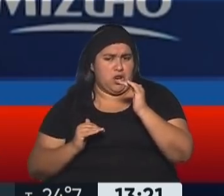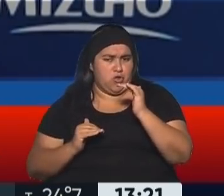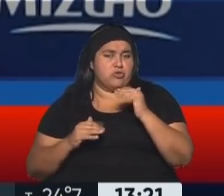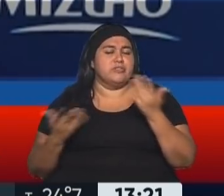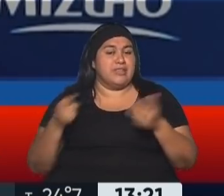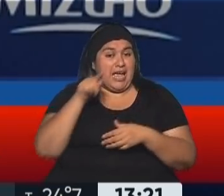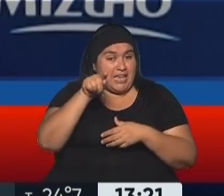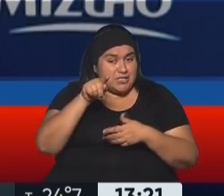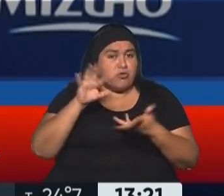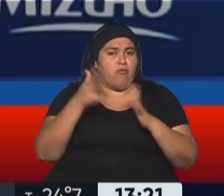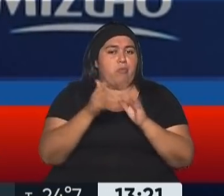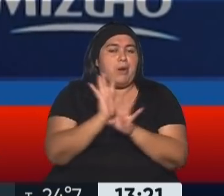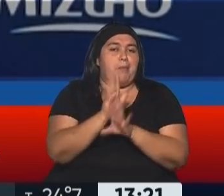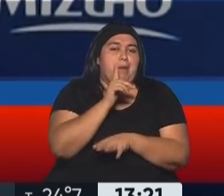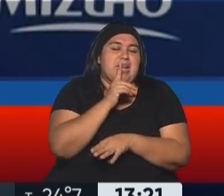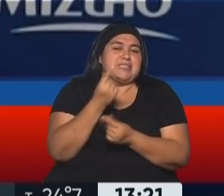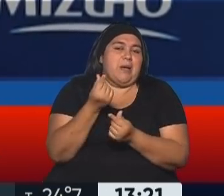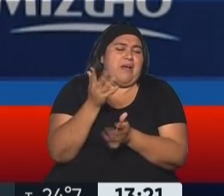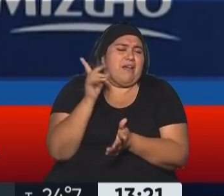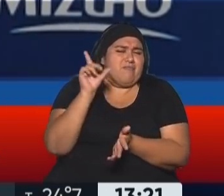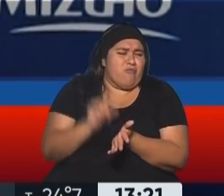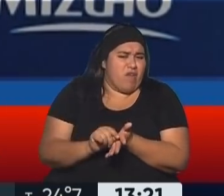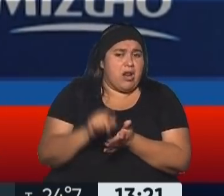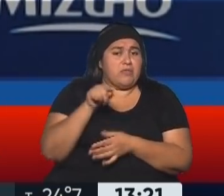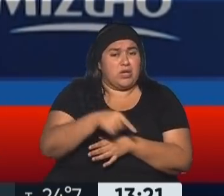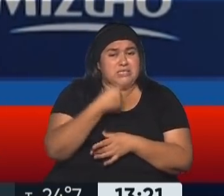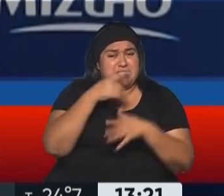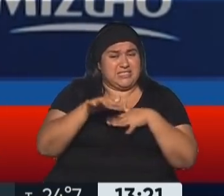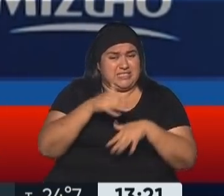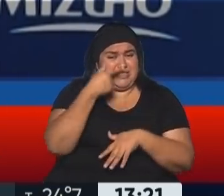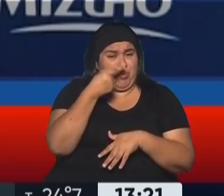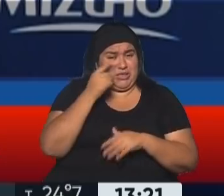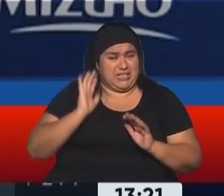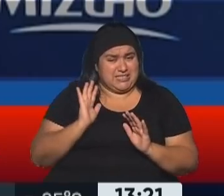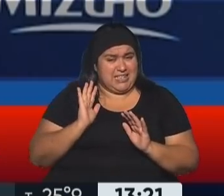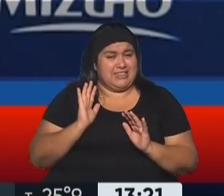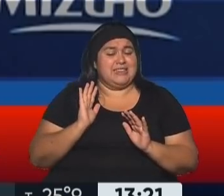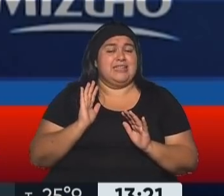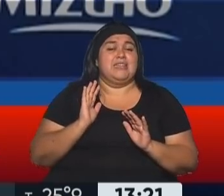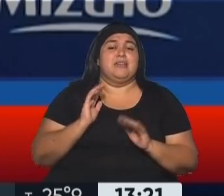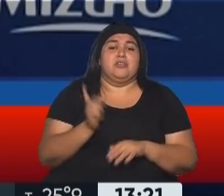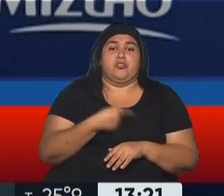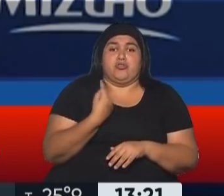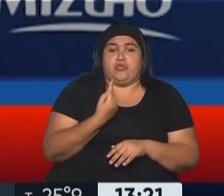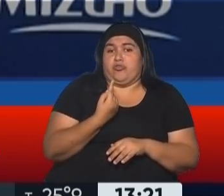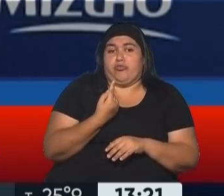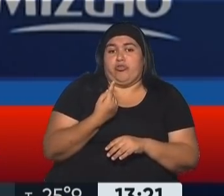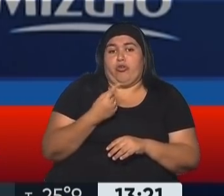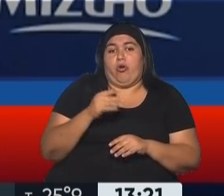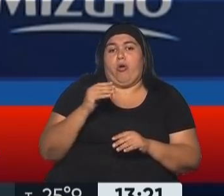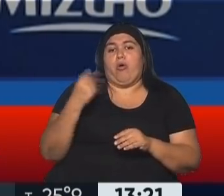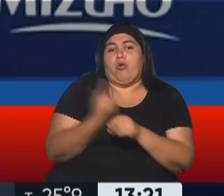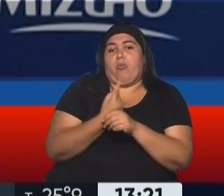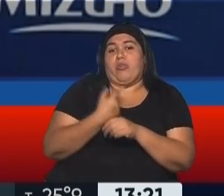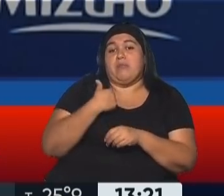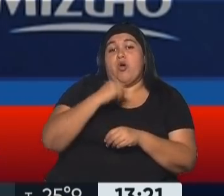virtually giving it away. So yes, it's an interesting situation. We cannot afford to